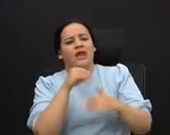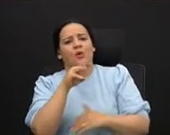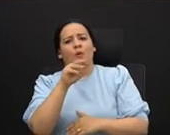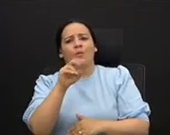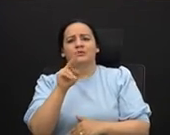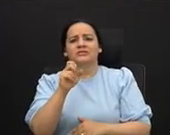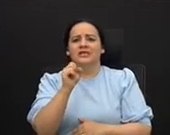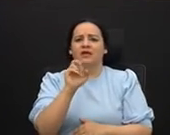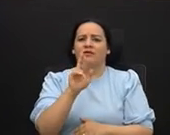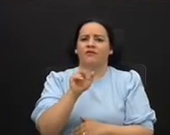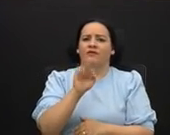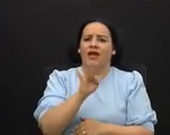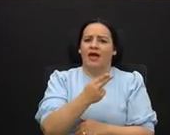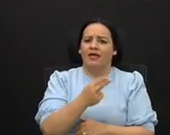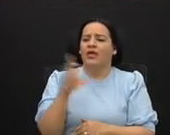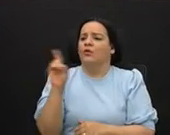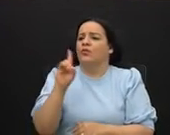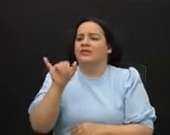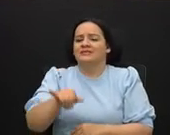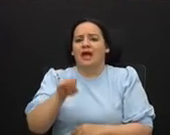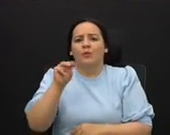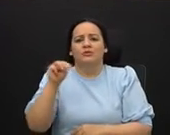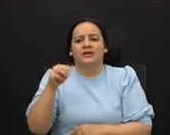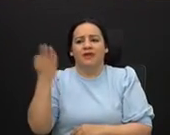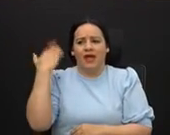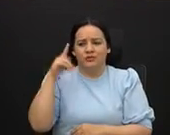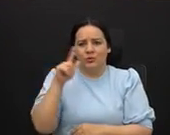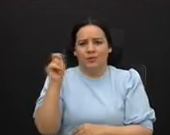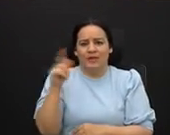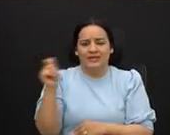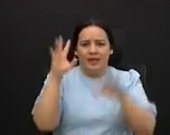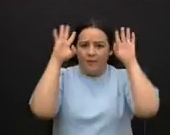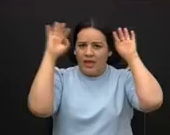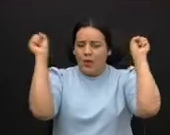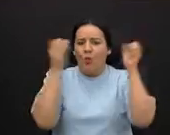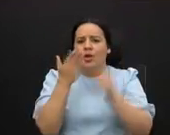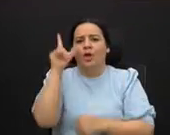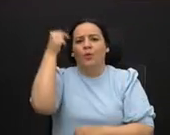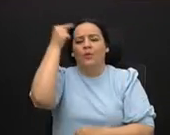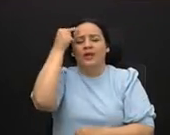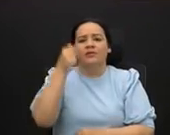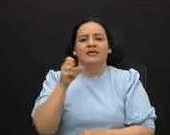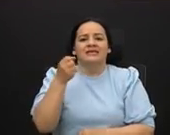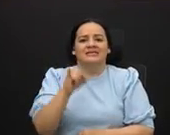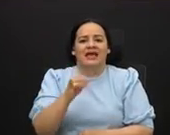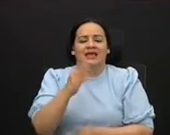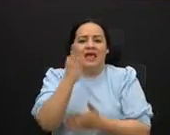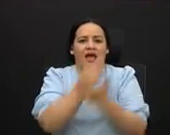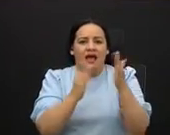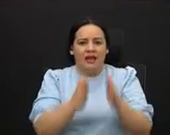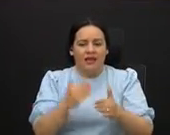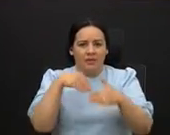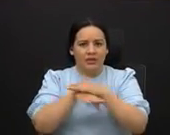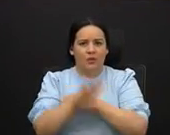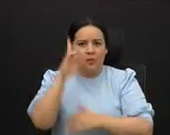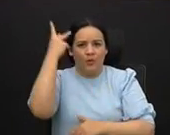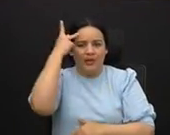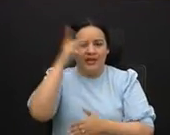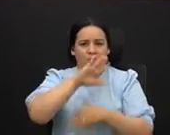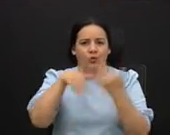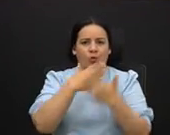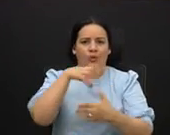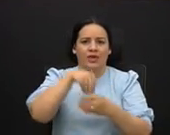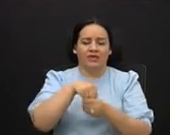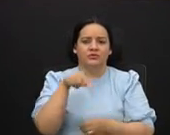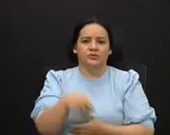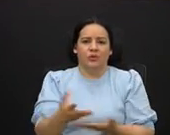Montserrat? ¿A dónde estaba doña Montserrat hace unos meses de embajadora? ¿Con qué gobierno? Si hay alguien que ha metido a la política en todo esto, es